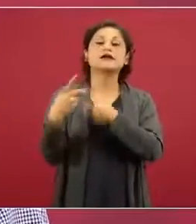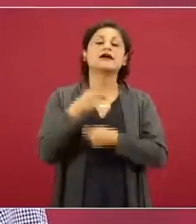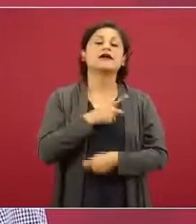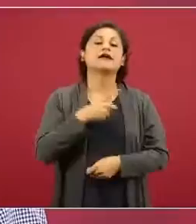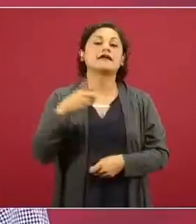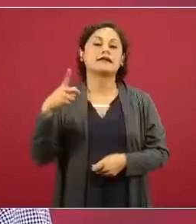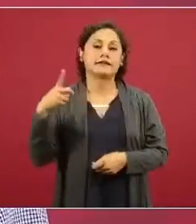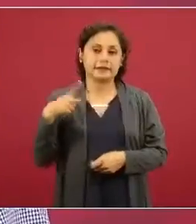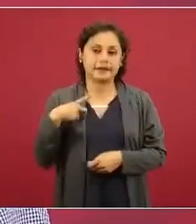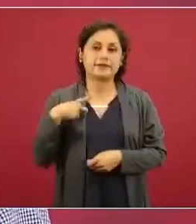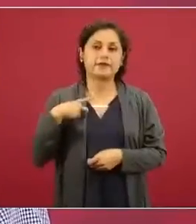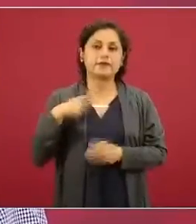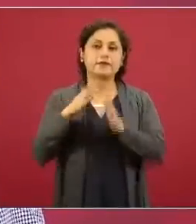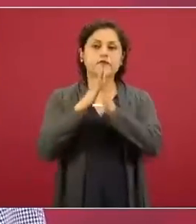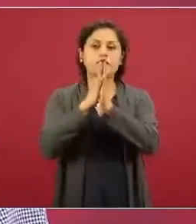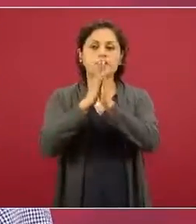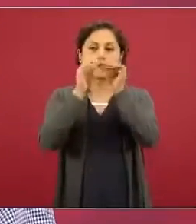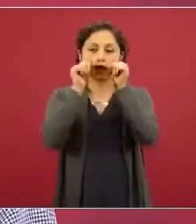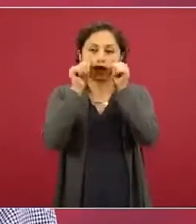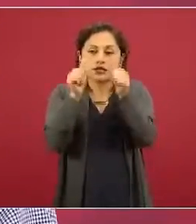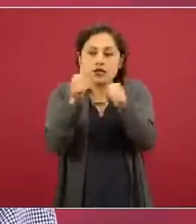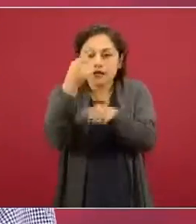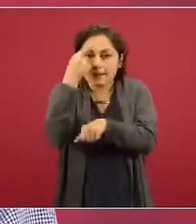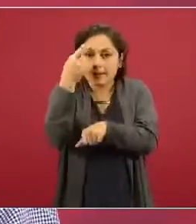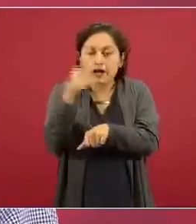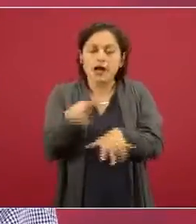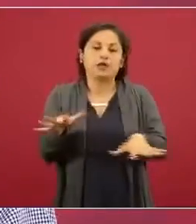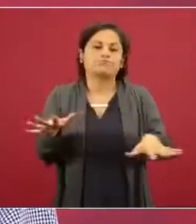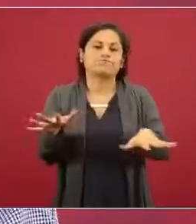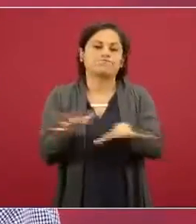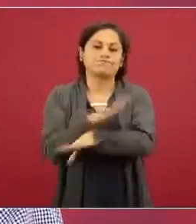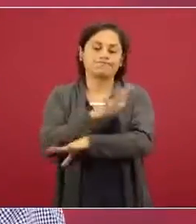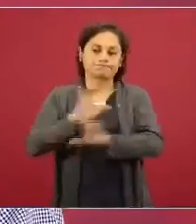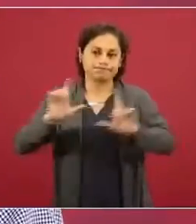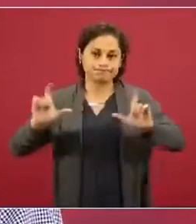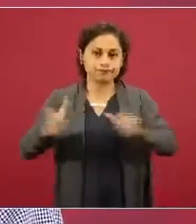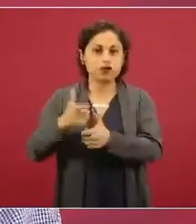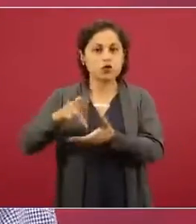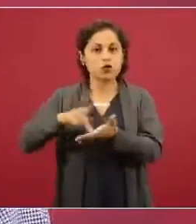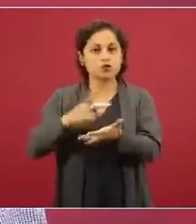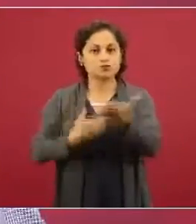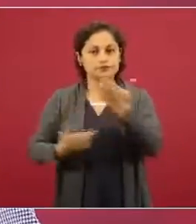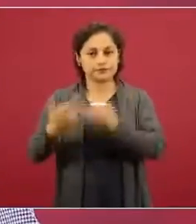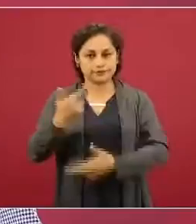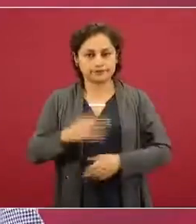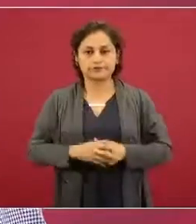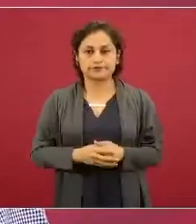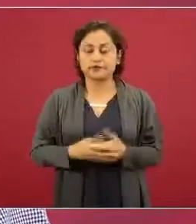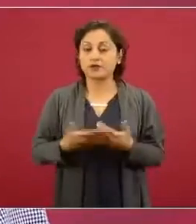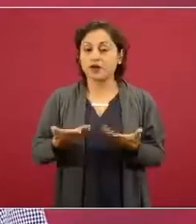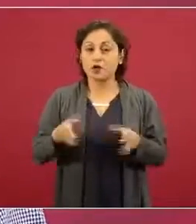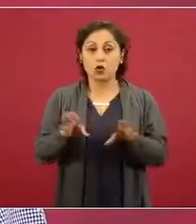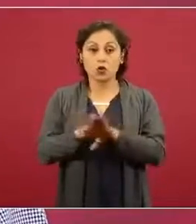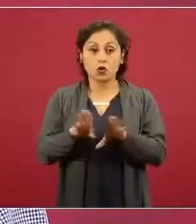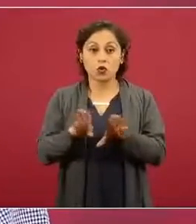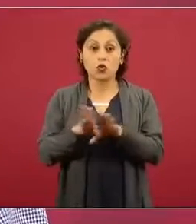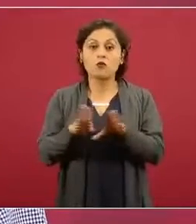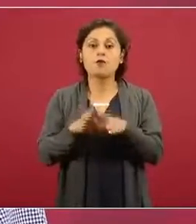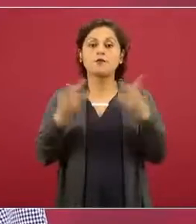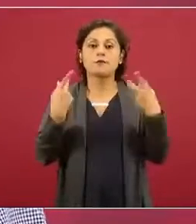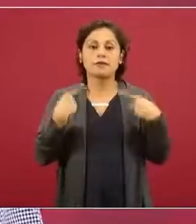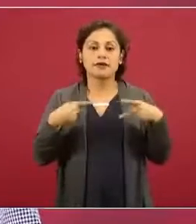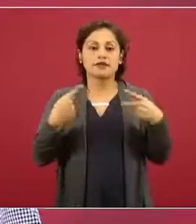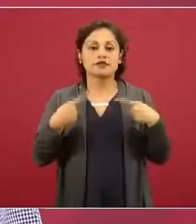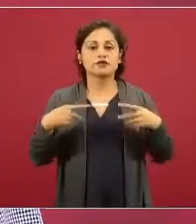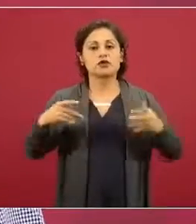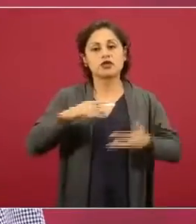modificar estas tendencias. Estas tendencias no se pueden modificar disminuyendo principalmente la movilidad en